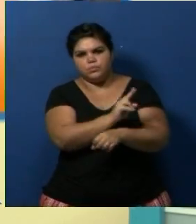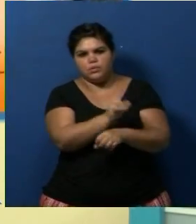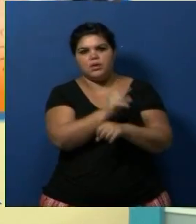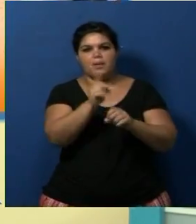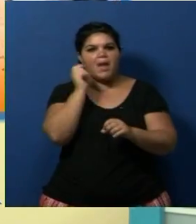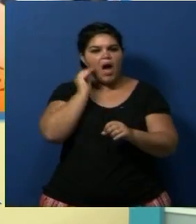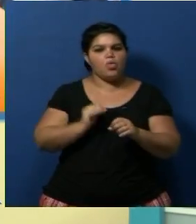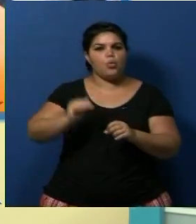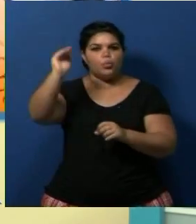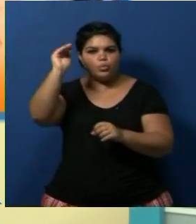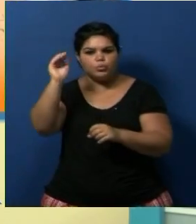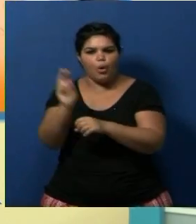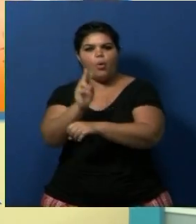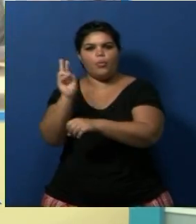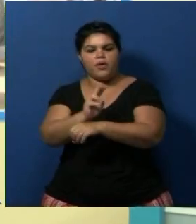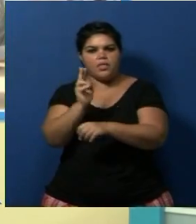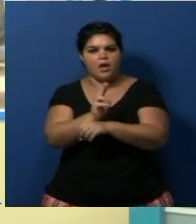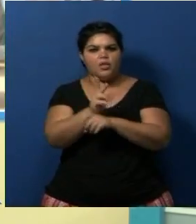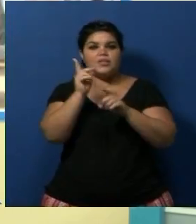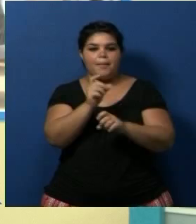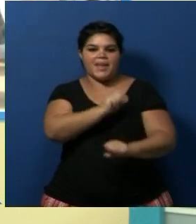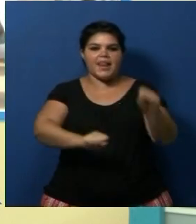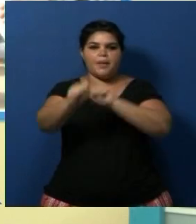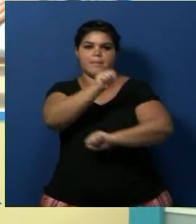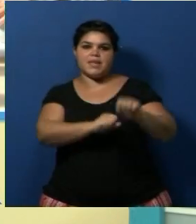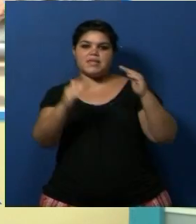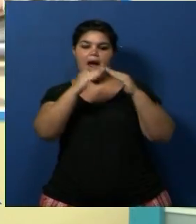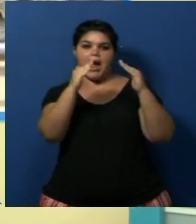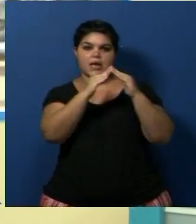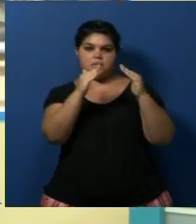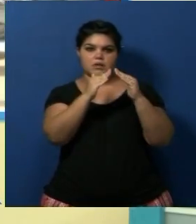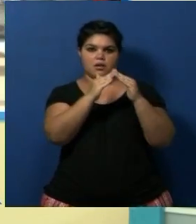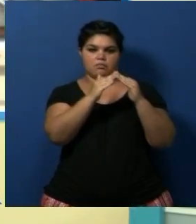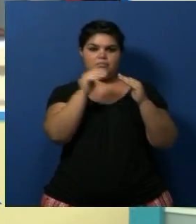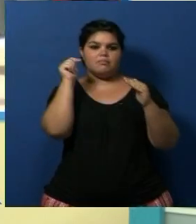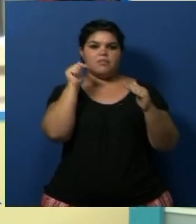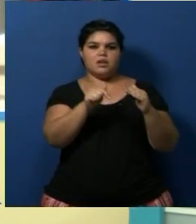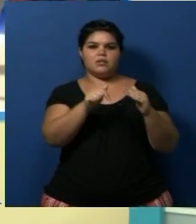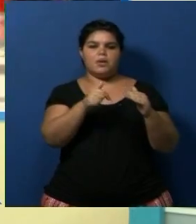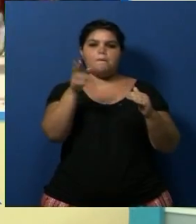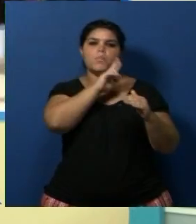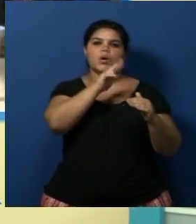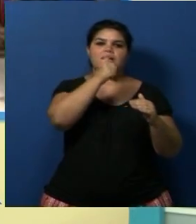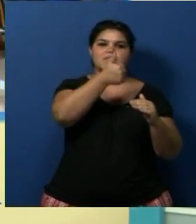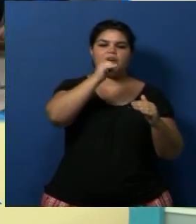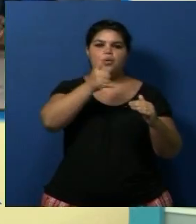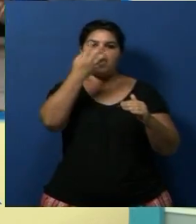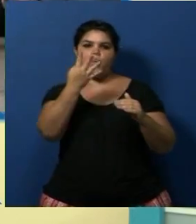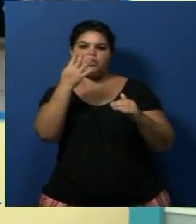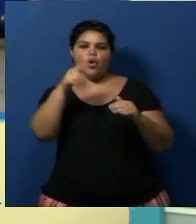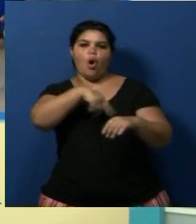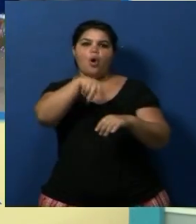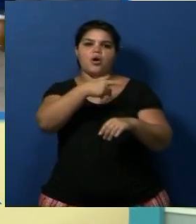adultas mayores, así también como la limpieza de la casa. Las mujeres utilizaban un 6,4 horas por